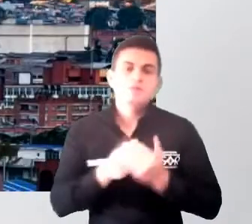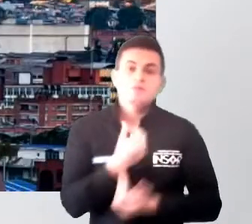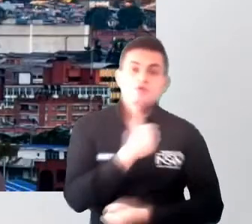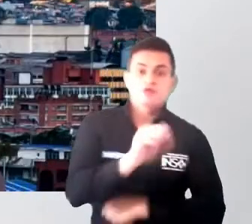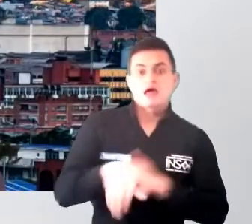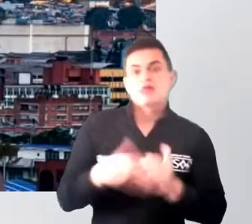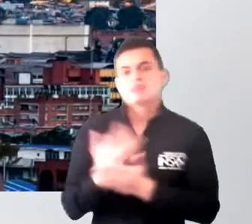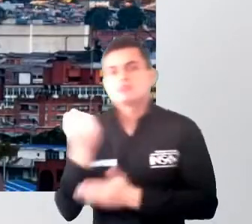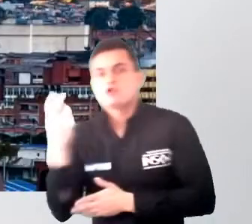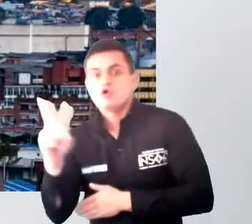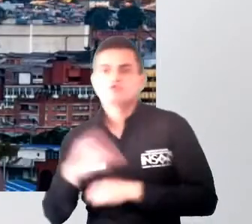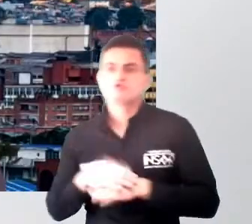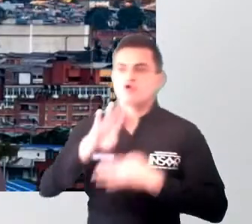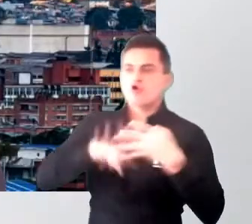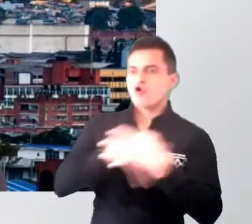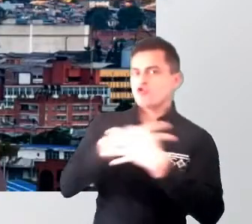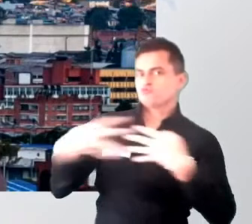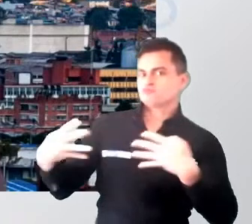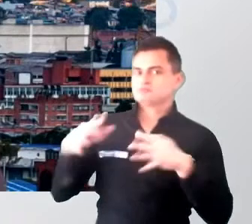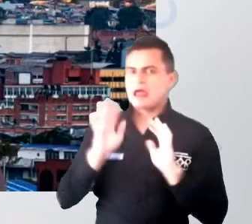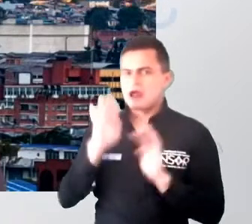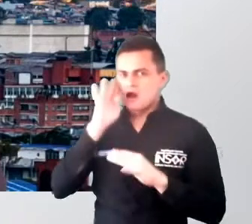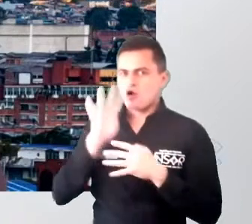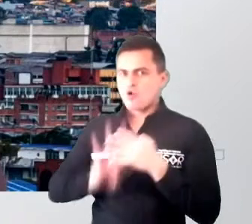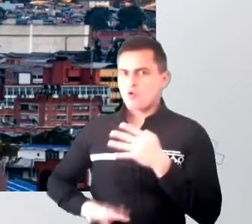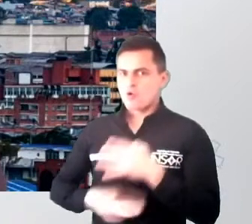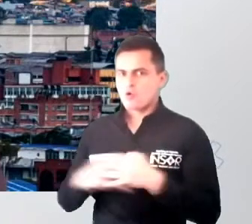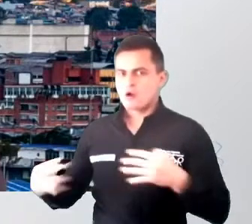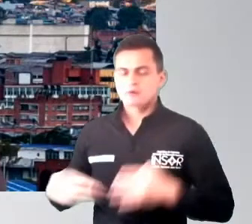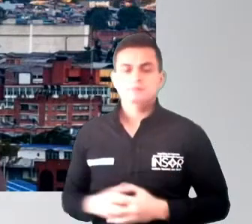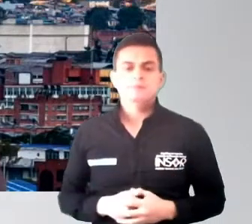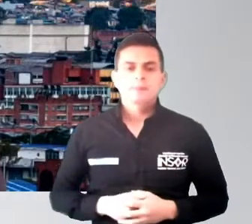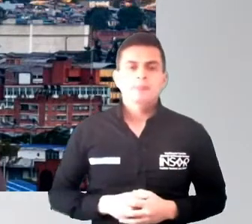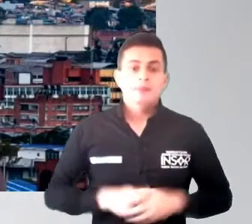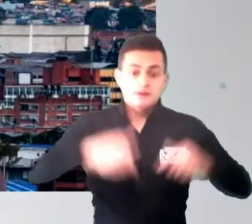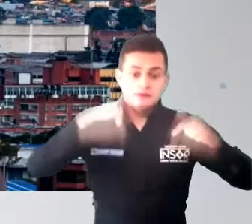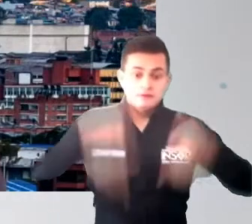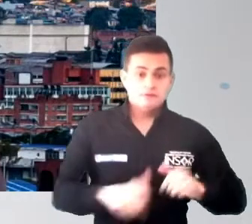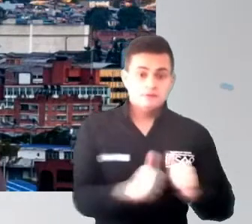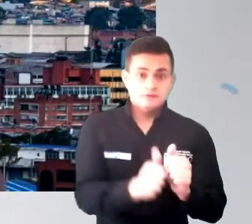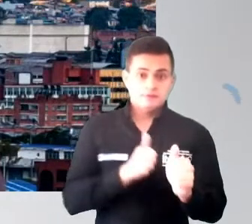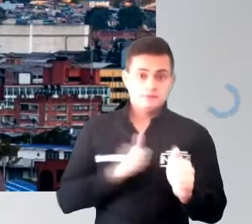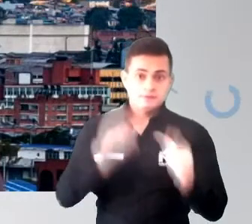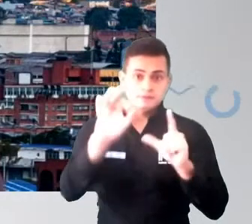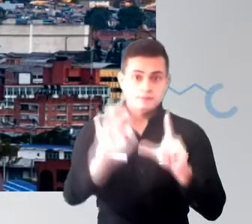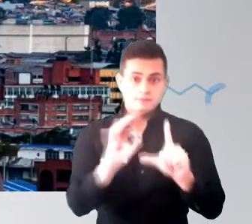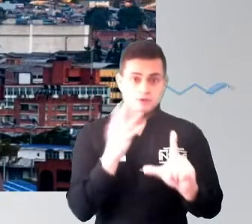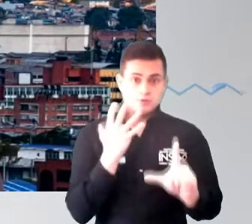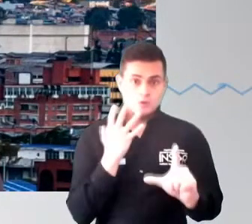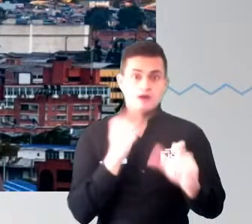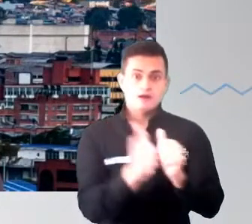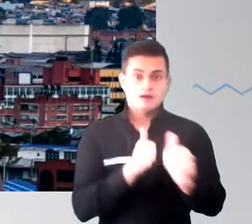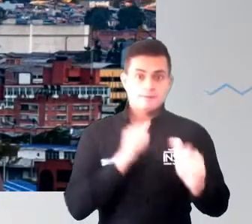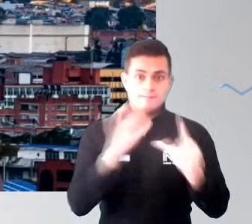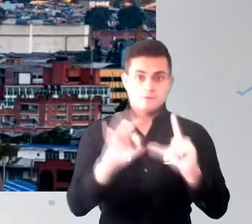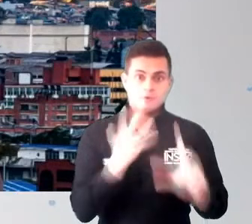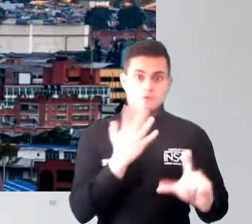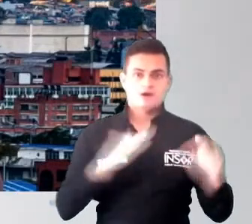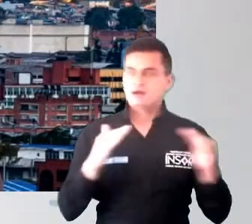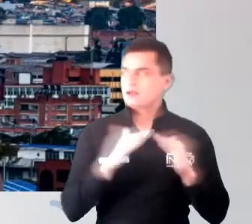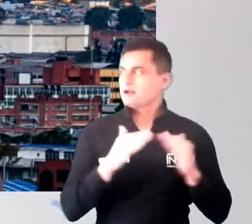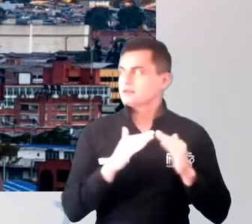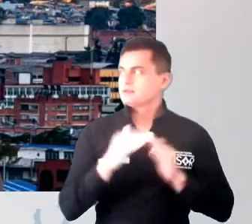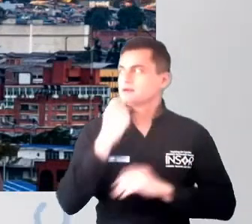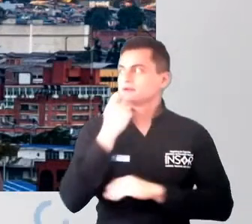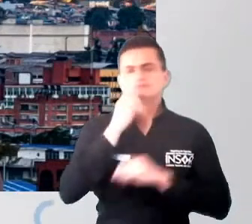hora. Y aquí, cuando uno está haciendo aprendizaje o enseñanza desde casa, como